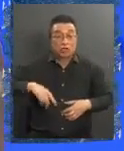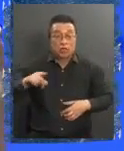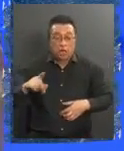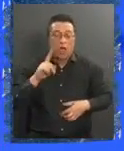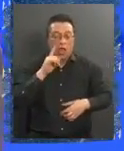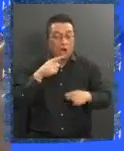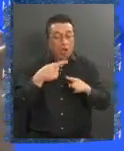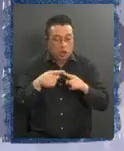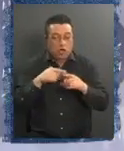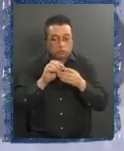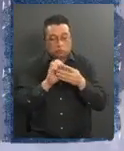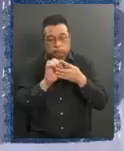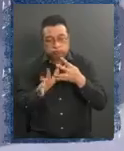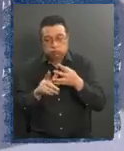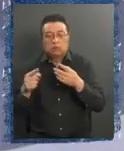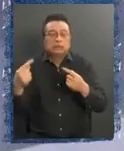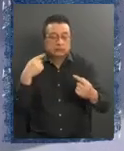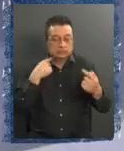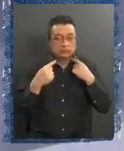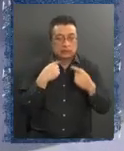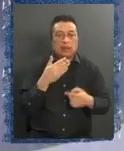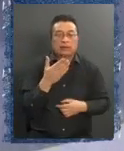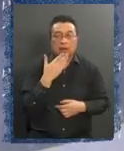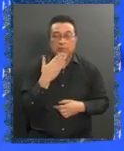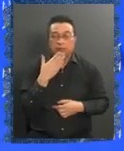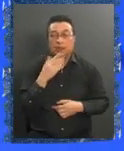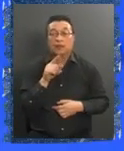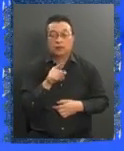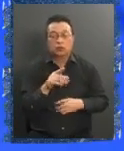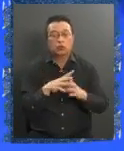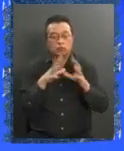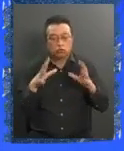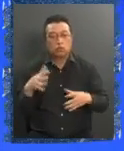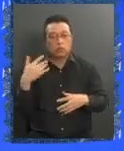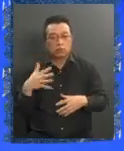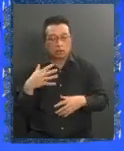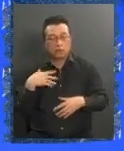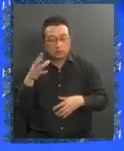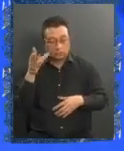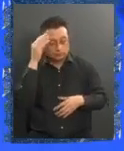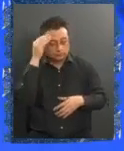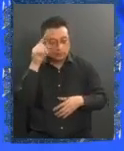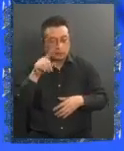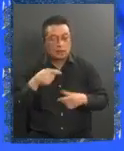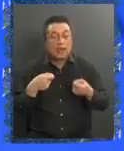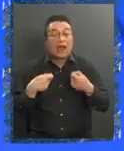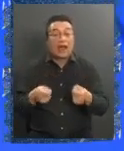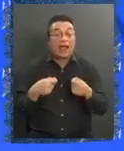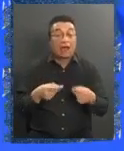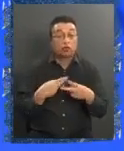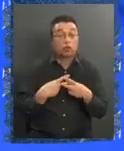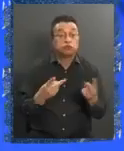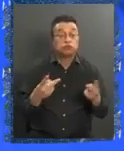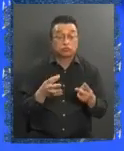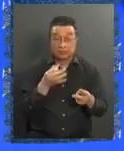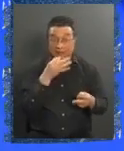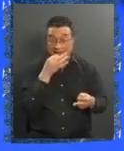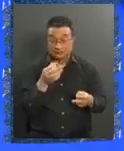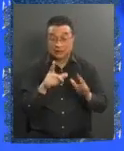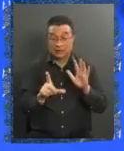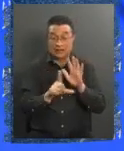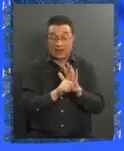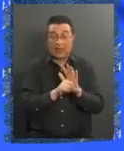otra ramificación, tiene otros efectos también. Y eso es algo muy importante tenerlo en cuenta. Y aun cuando implique gasto público, algo que decía Guillermo, y que la ley sea de